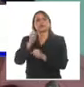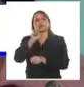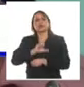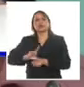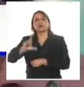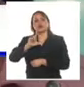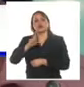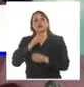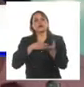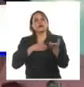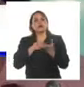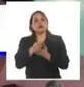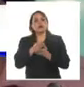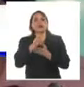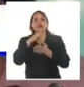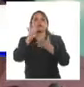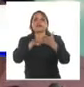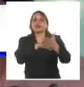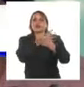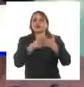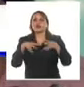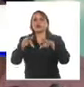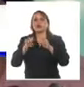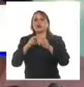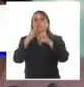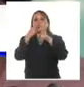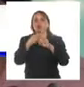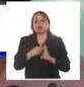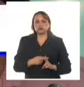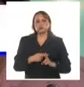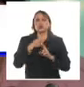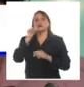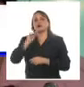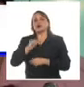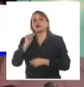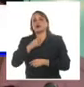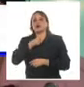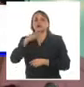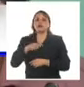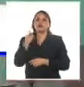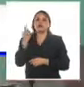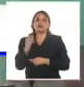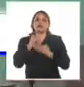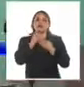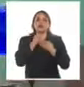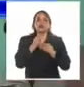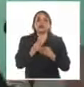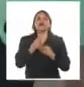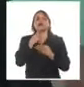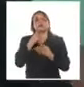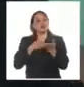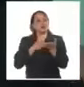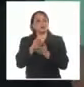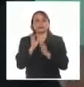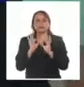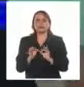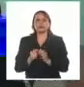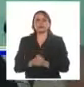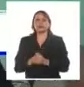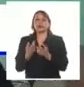está haciendo otro nuevo levantamiento de aquellas personas vulnerables que hayan podido quedar. De forma general, en el